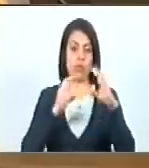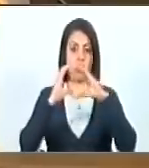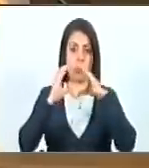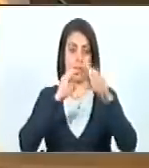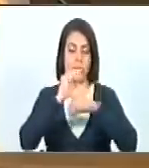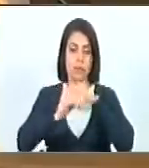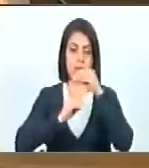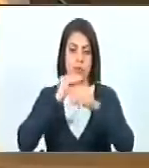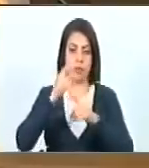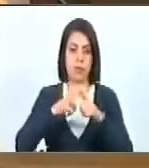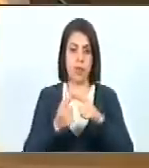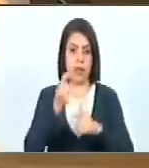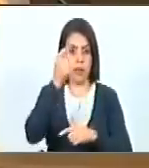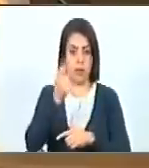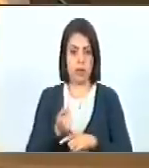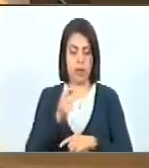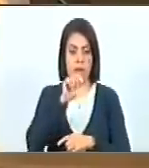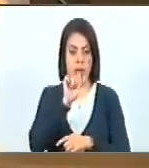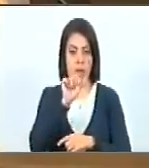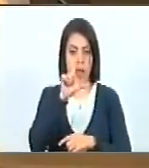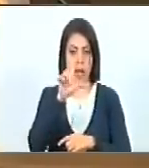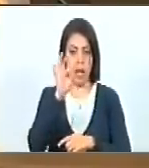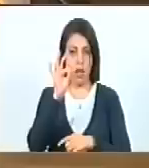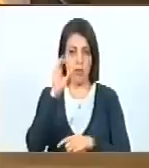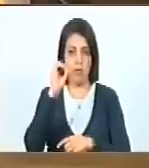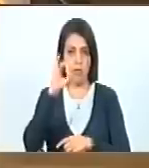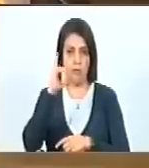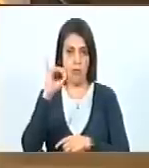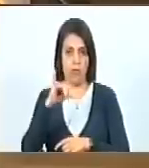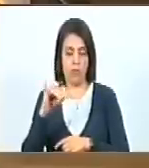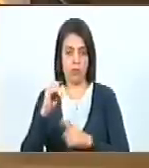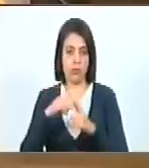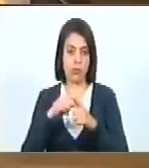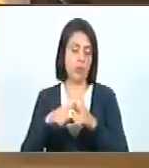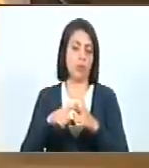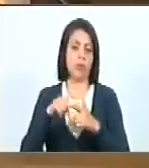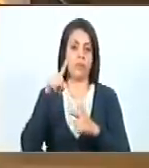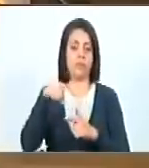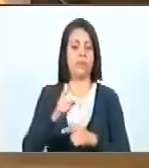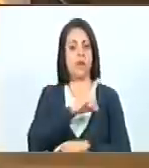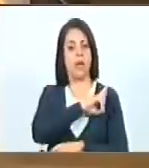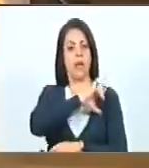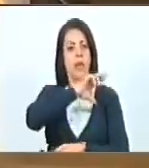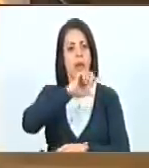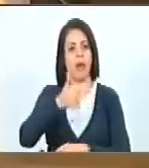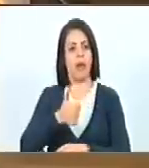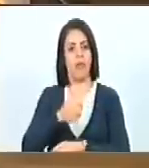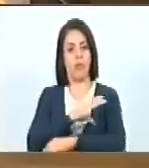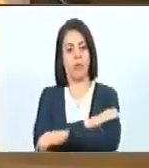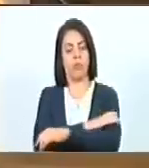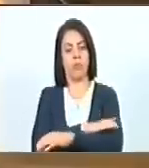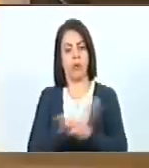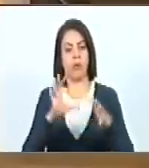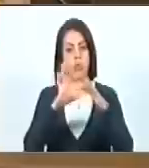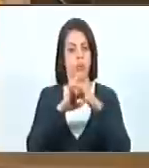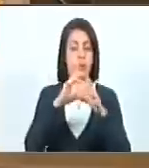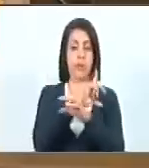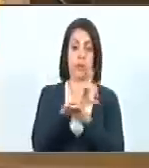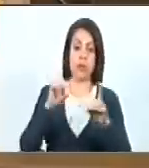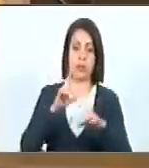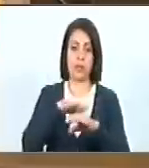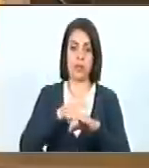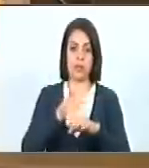comunicación suscrita por el diputado Alfonso Enrique Campos Jesurrún, jefe de oposición de la Alianza